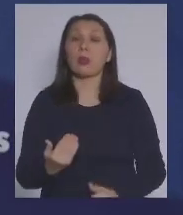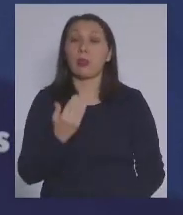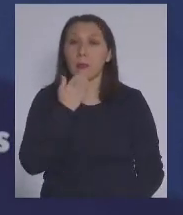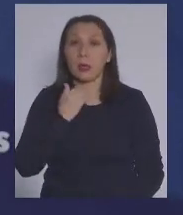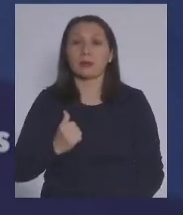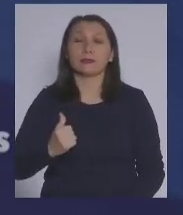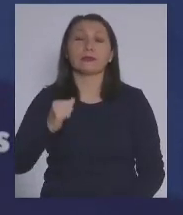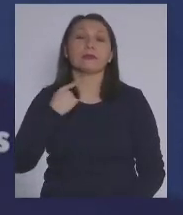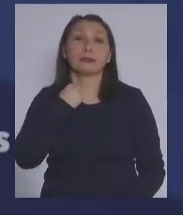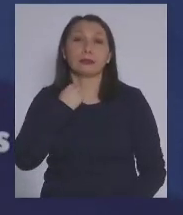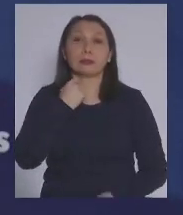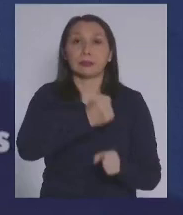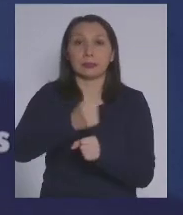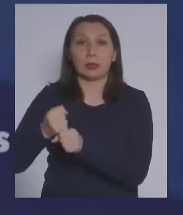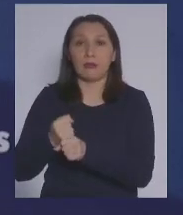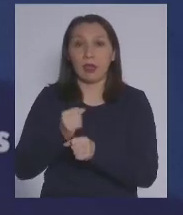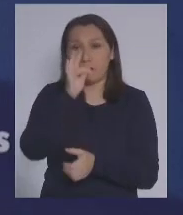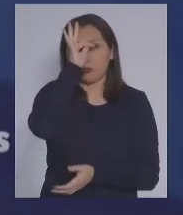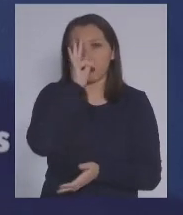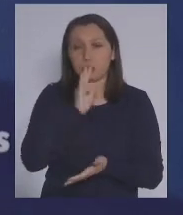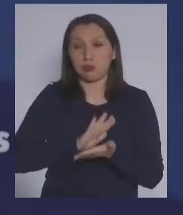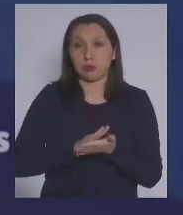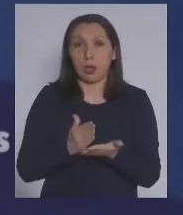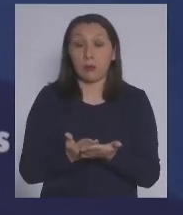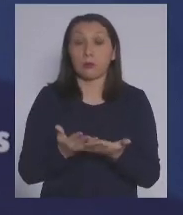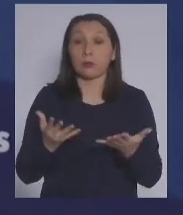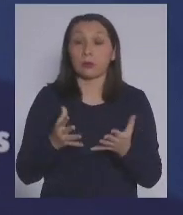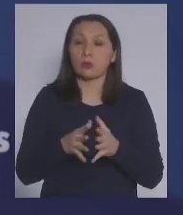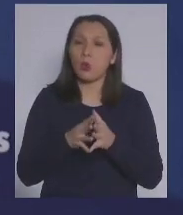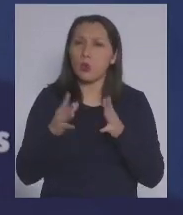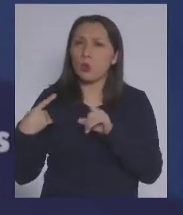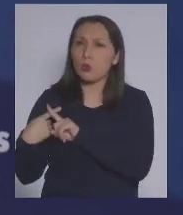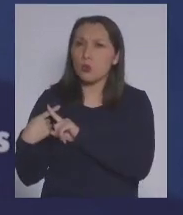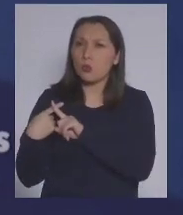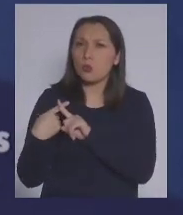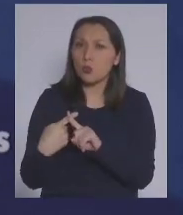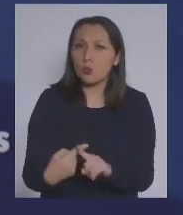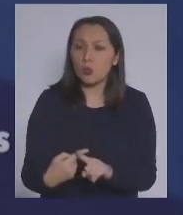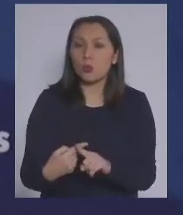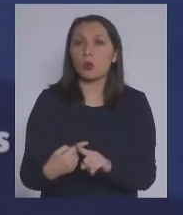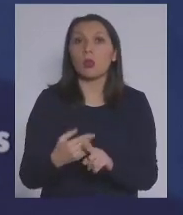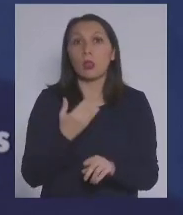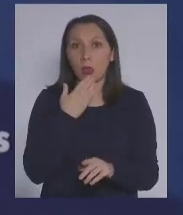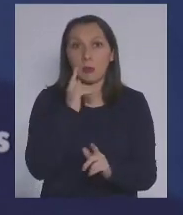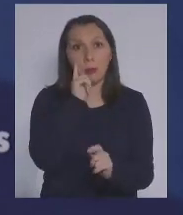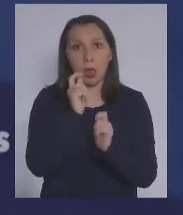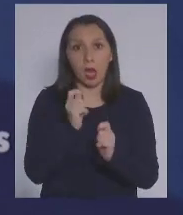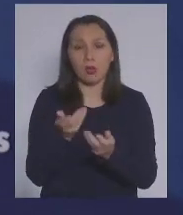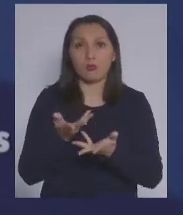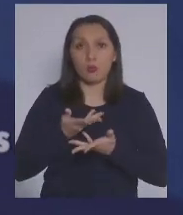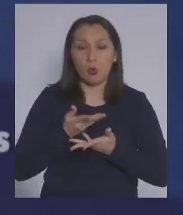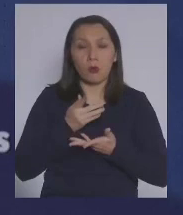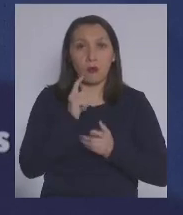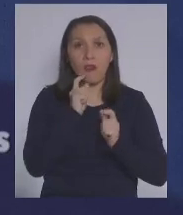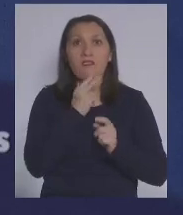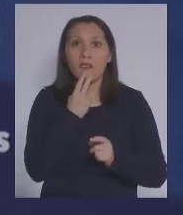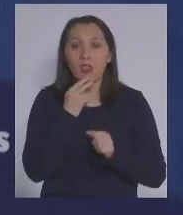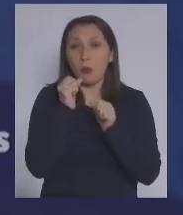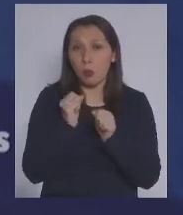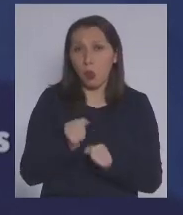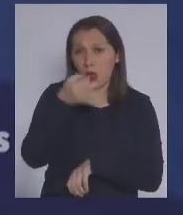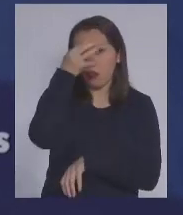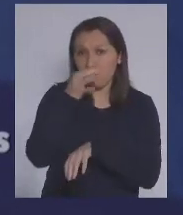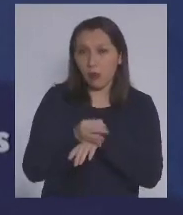también a los trabajadores de la salud que con gran sacrificio poniendo incluso en riesgo su propia vida